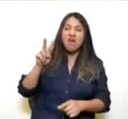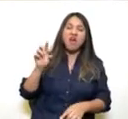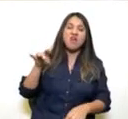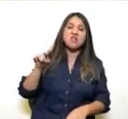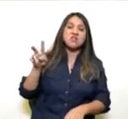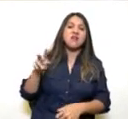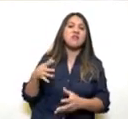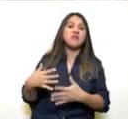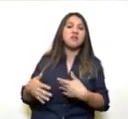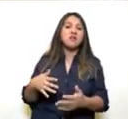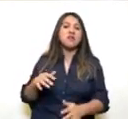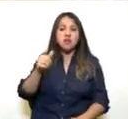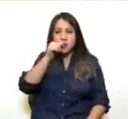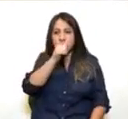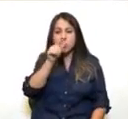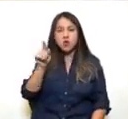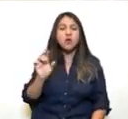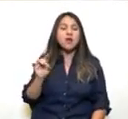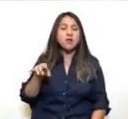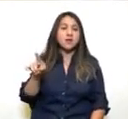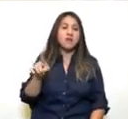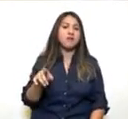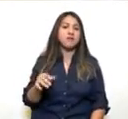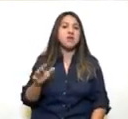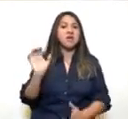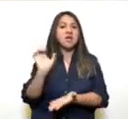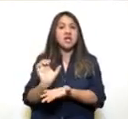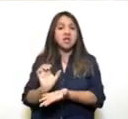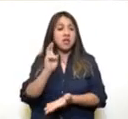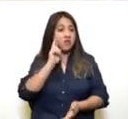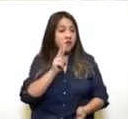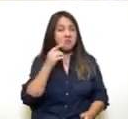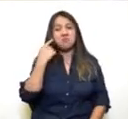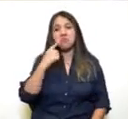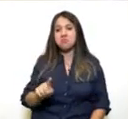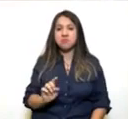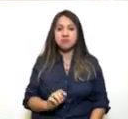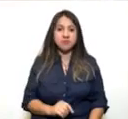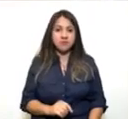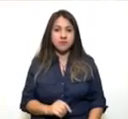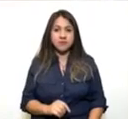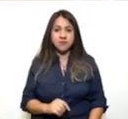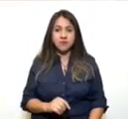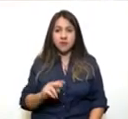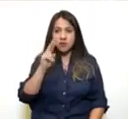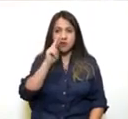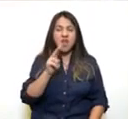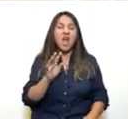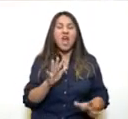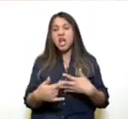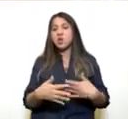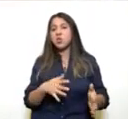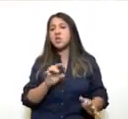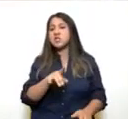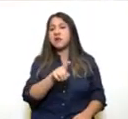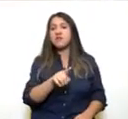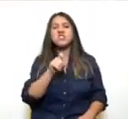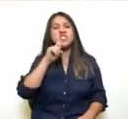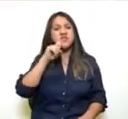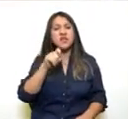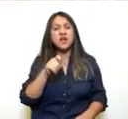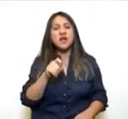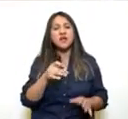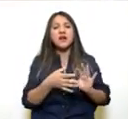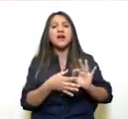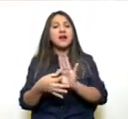pero hoy día se han naturalizado y el estado lo ha naturalizado pero eso tiene que ver también con la pobreza